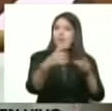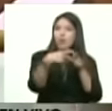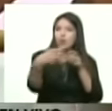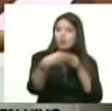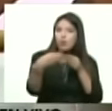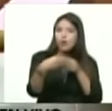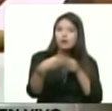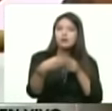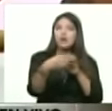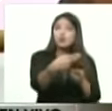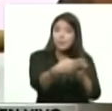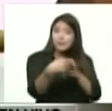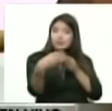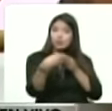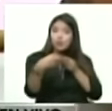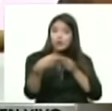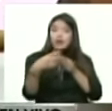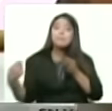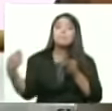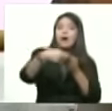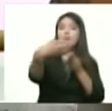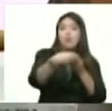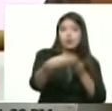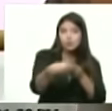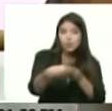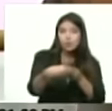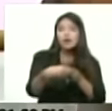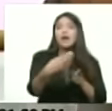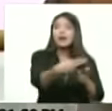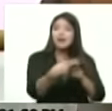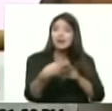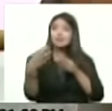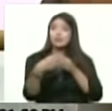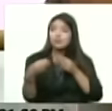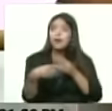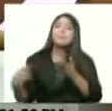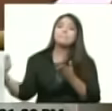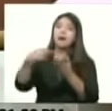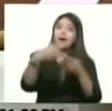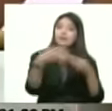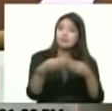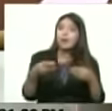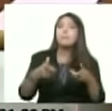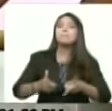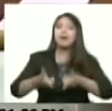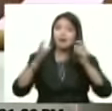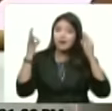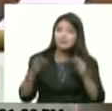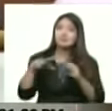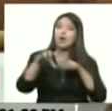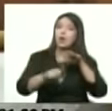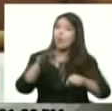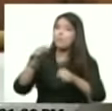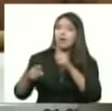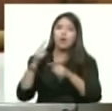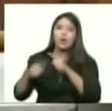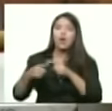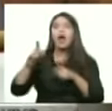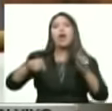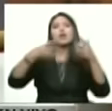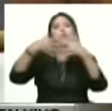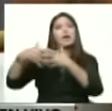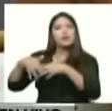la propuesta concreta es anunciar la activación de una línea de crédito en divisas, pagadera en divisas, para garantizar el acceso a las materias primas de aquellas